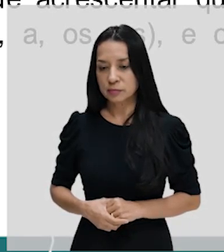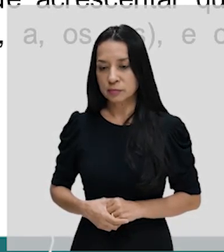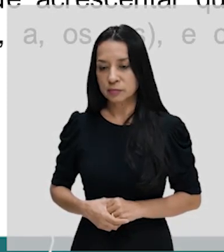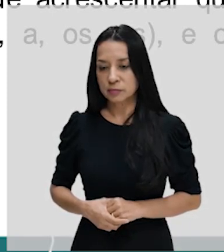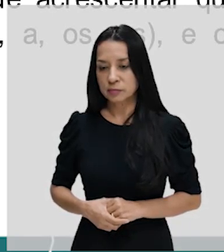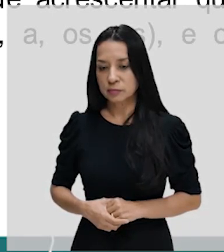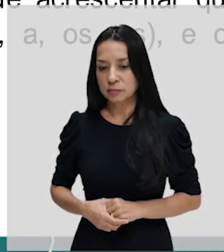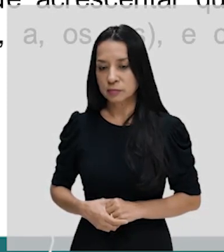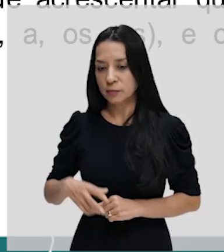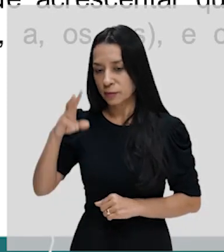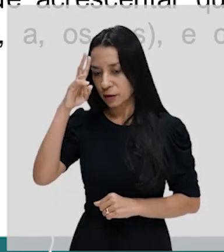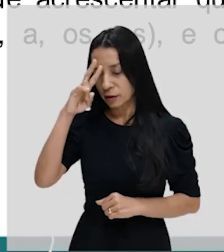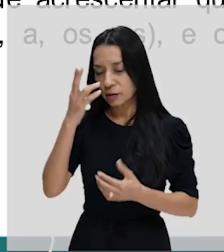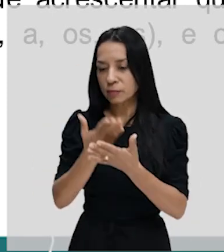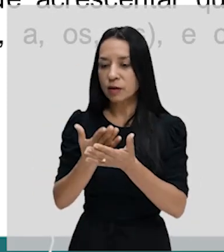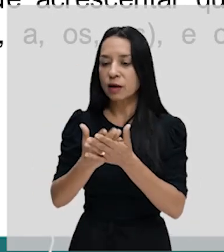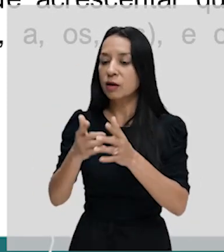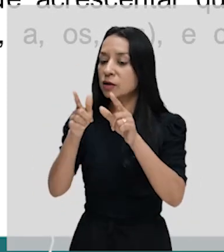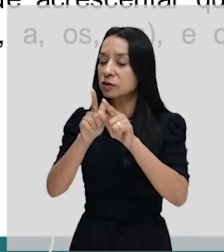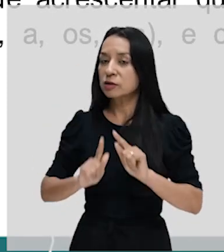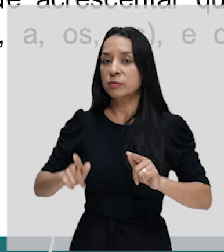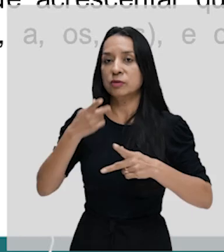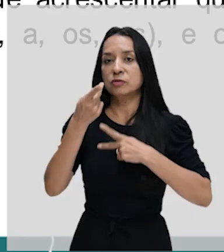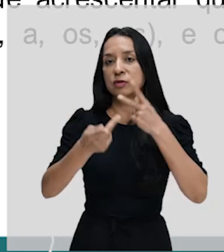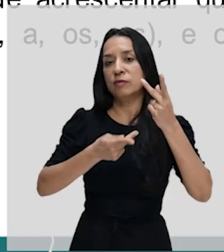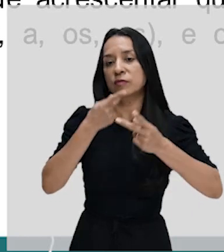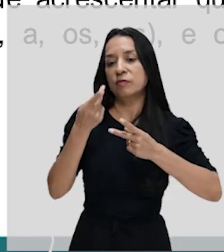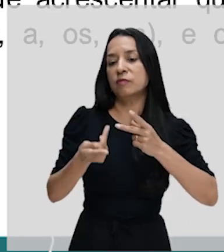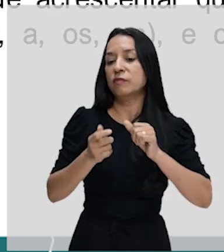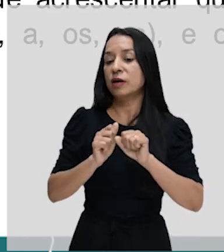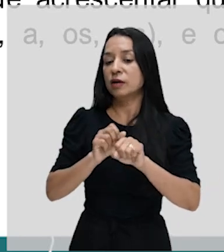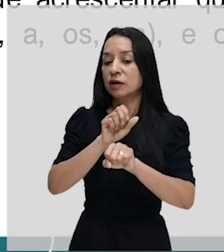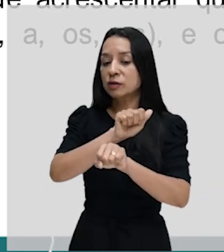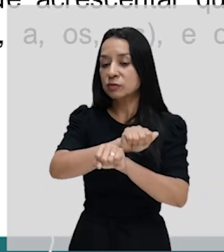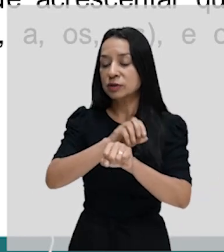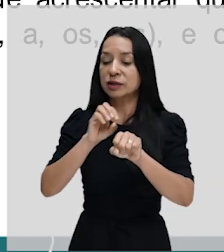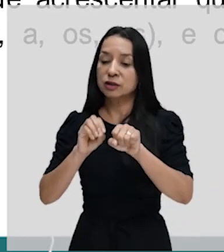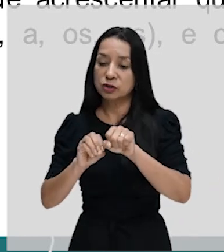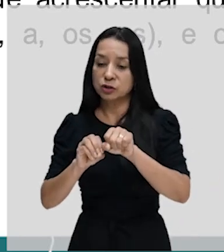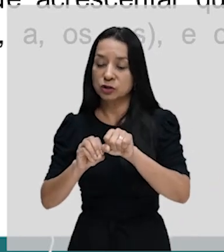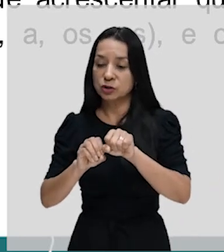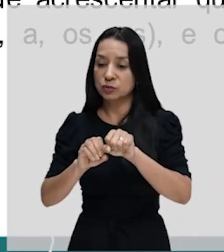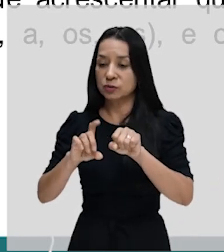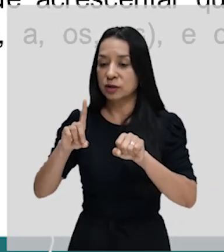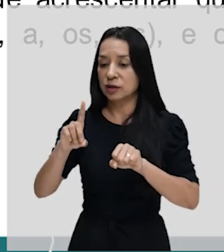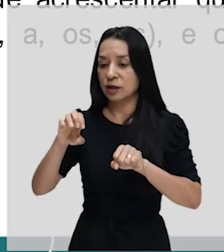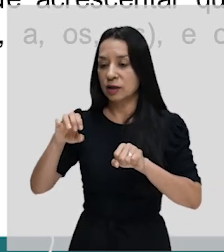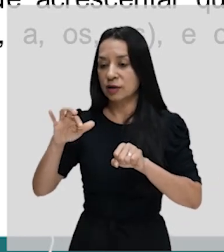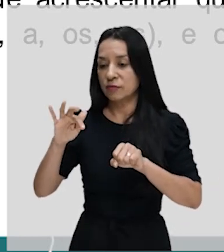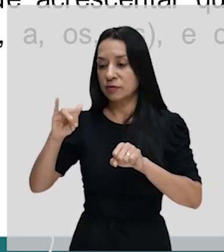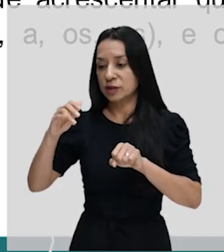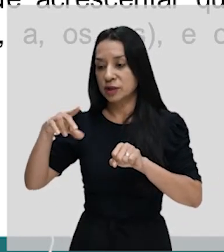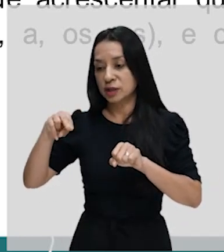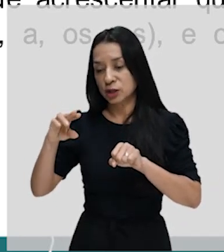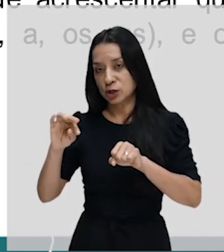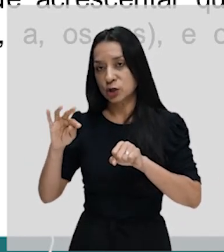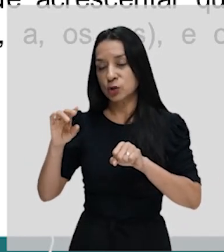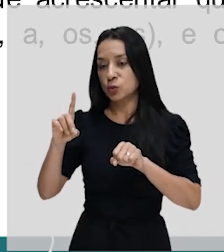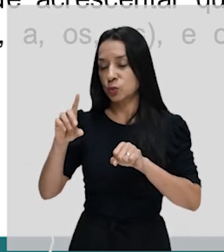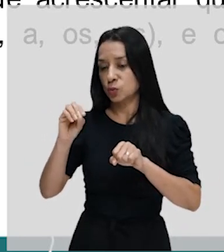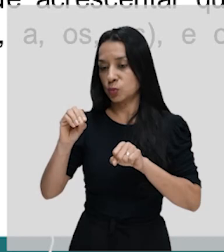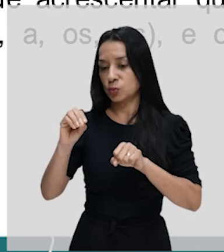los e las. Lembra a aula de gramática que nós falamos dos artigos definidos e indefinidos? E lembra também que tem uma